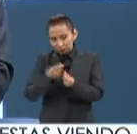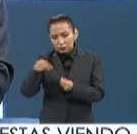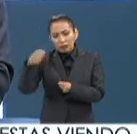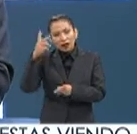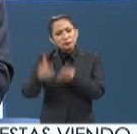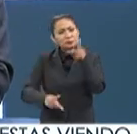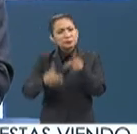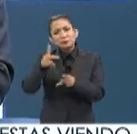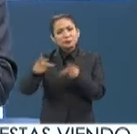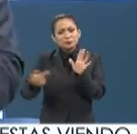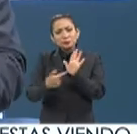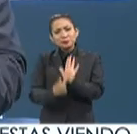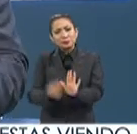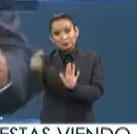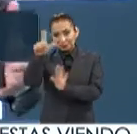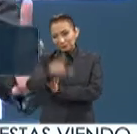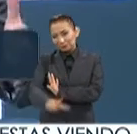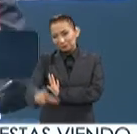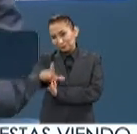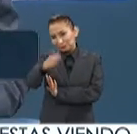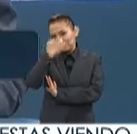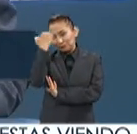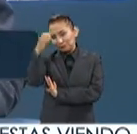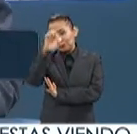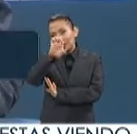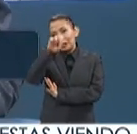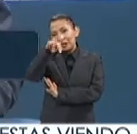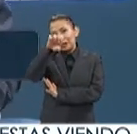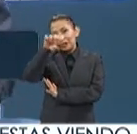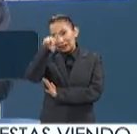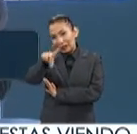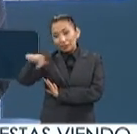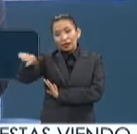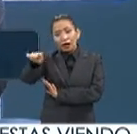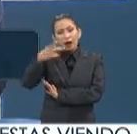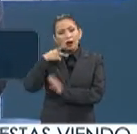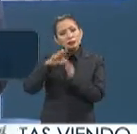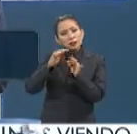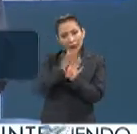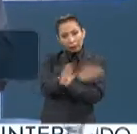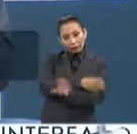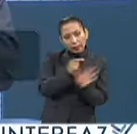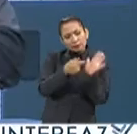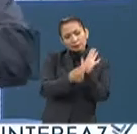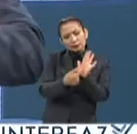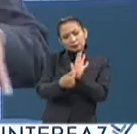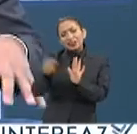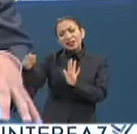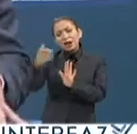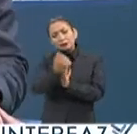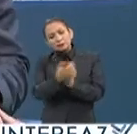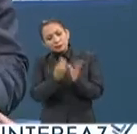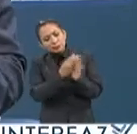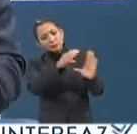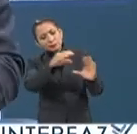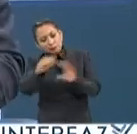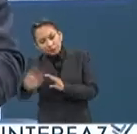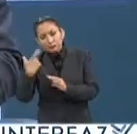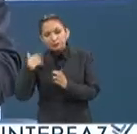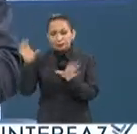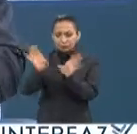para platicarles en nuestro lunes de la Escuela Nacional de Entrenadores Deportivos. Le hemos estado platicando acerca de la capacitación,